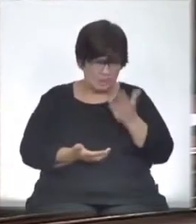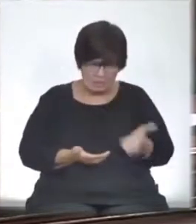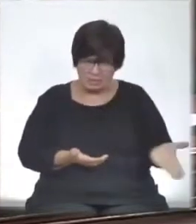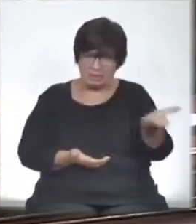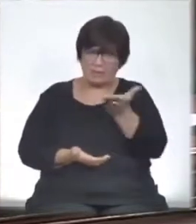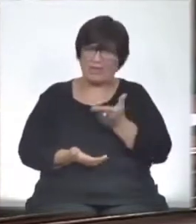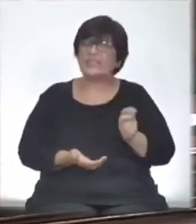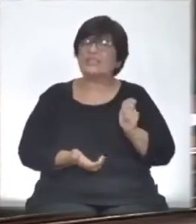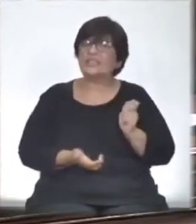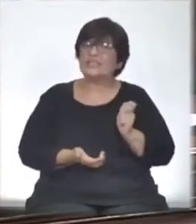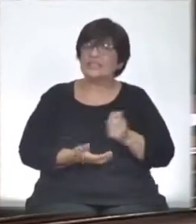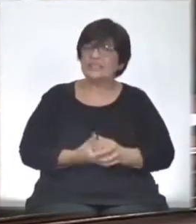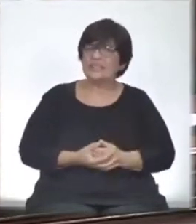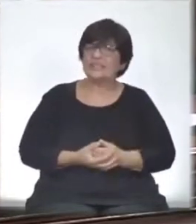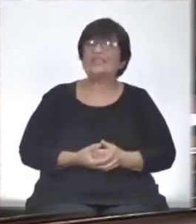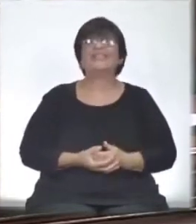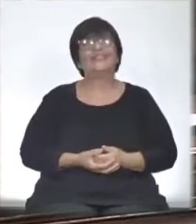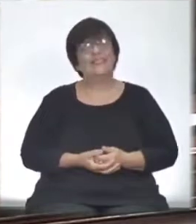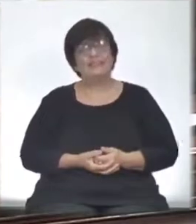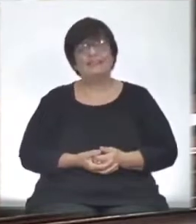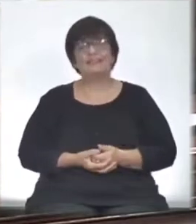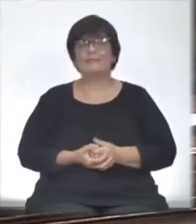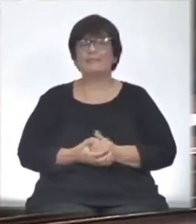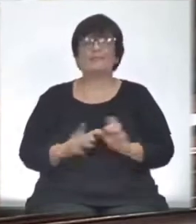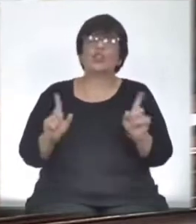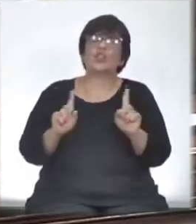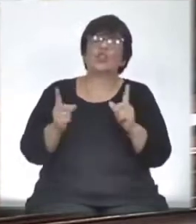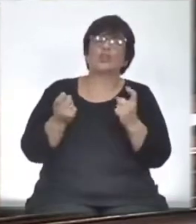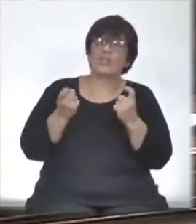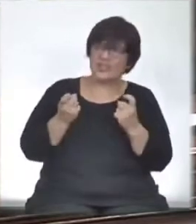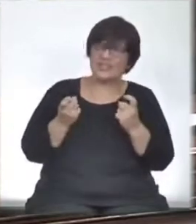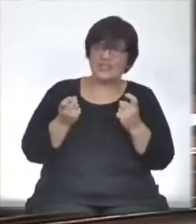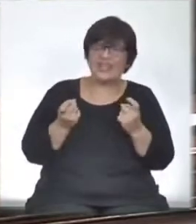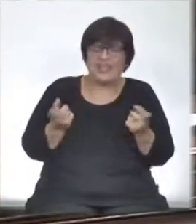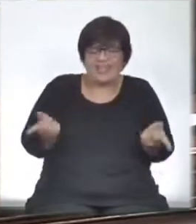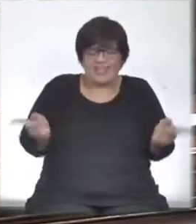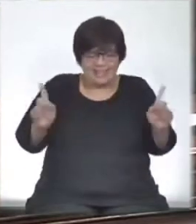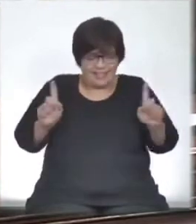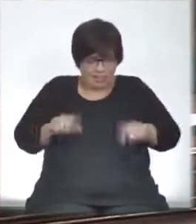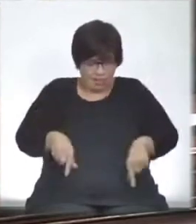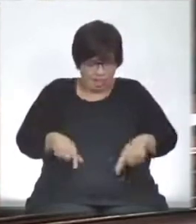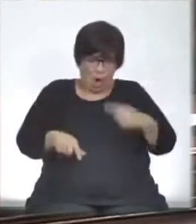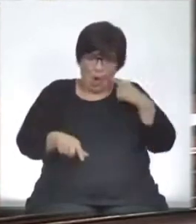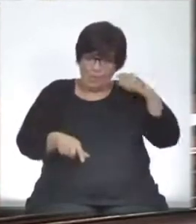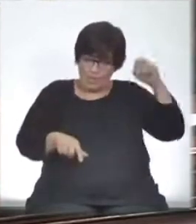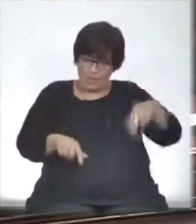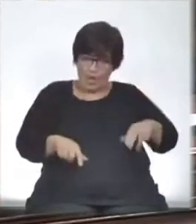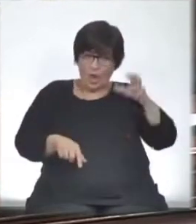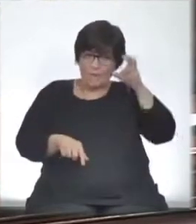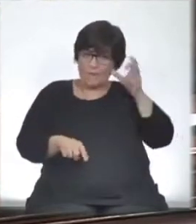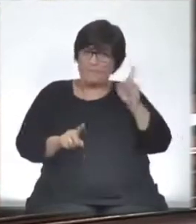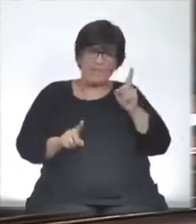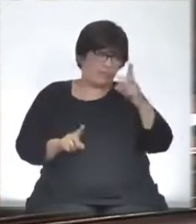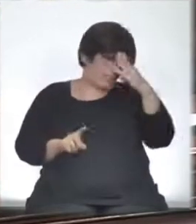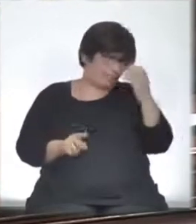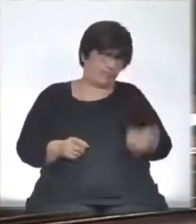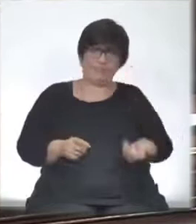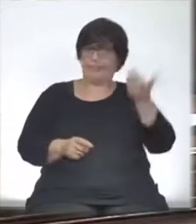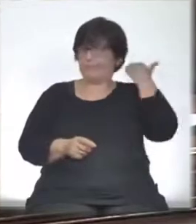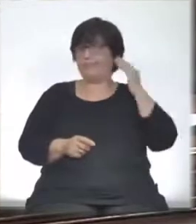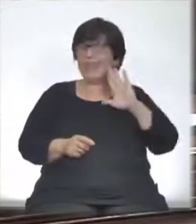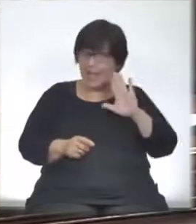hombres? Entonces, no es necesario volver al espíritu de Tabaré Vázquez, tratar de dar vuelta a la página